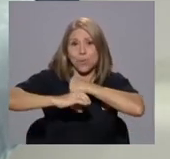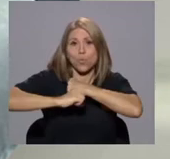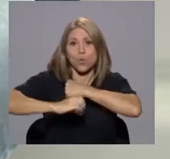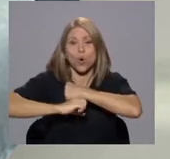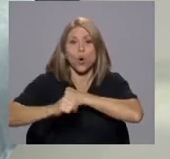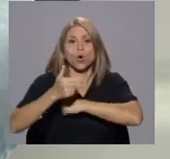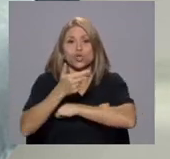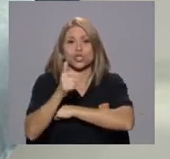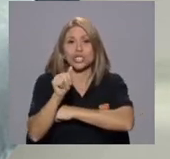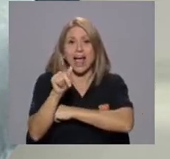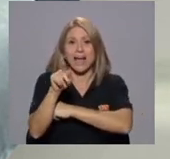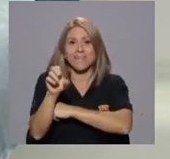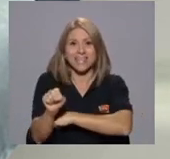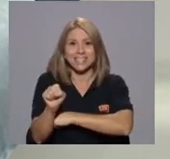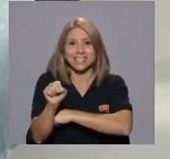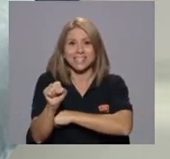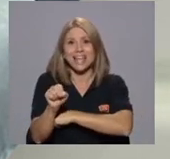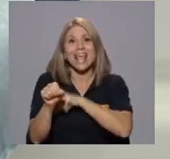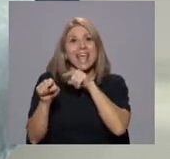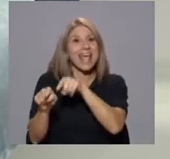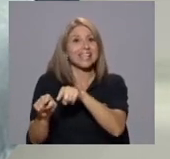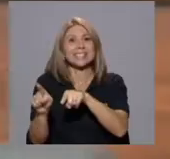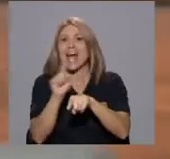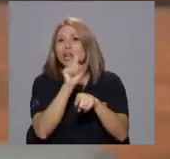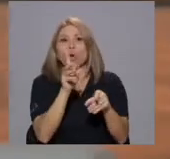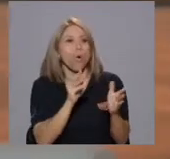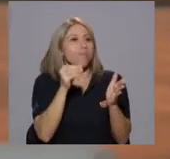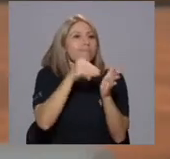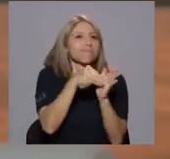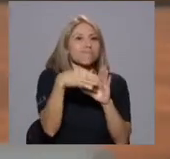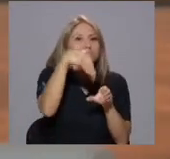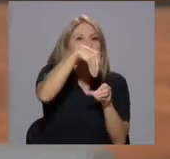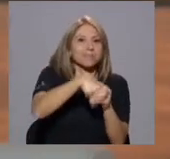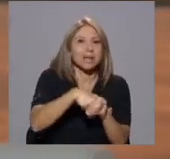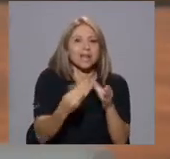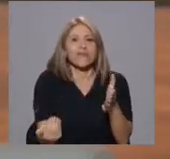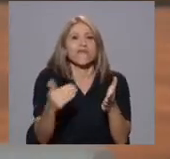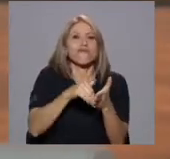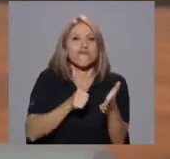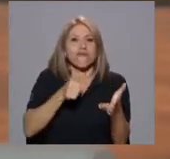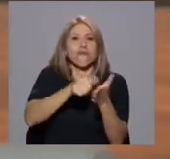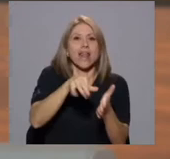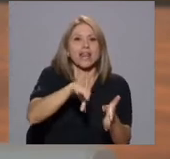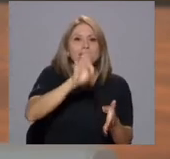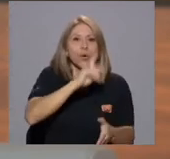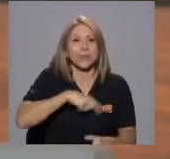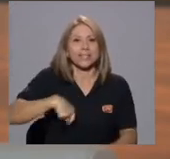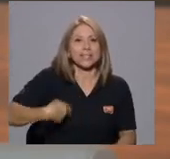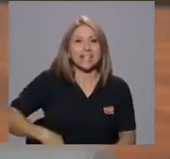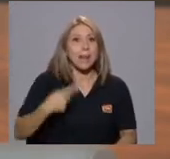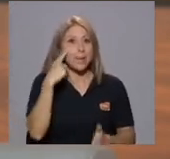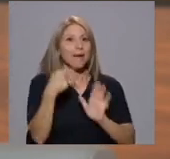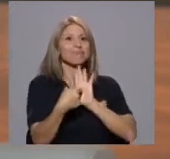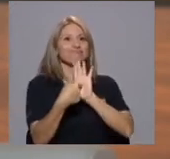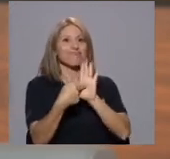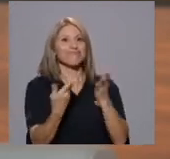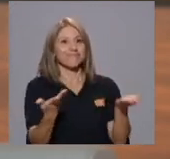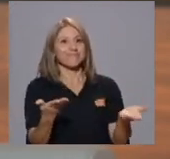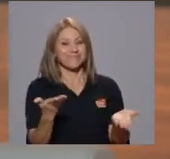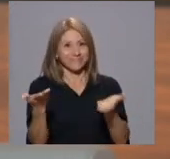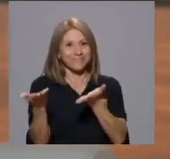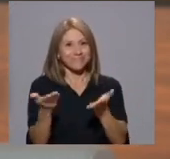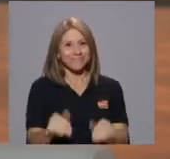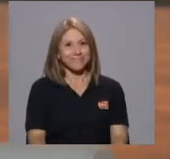no contemplaba la reelección presidencial. Uh-huh. Esa, ya, aquí se la tengo. Ya. Eso